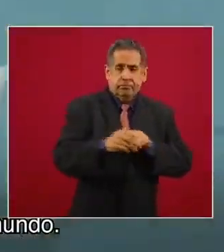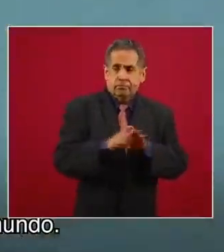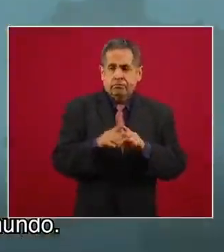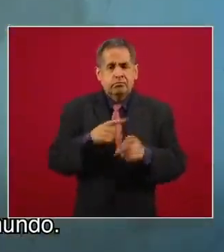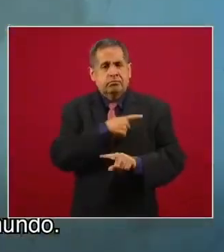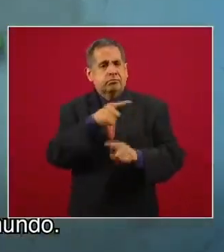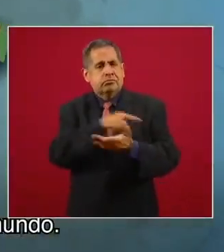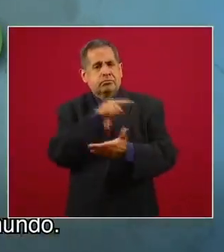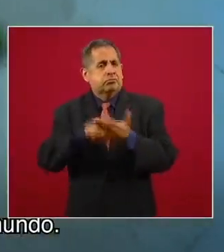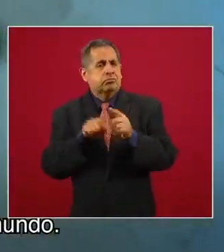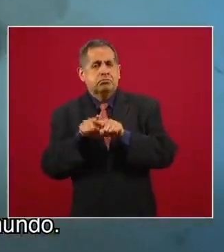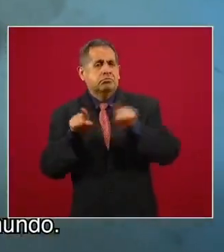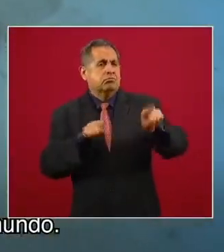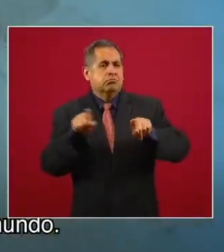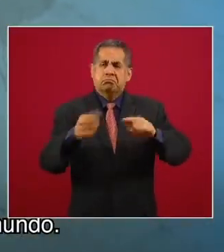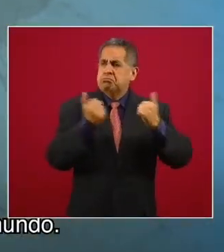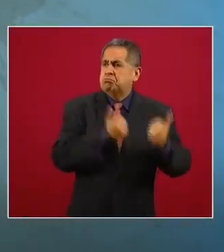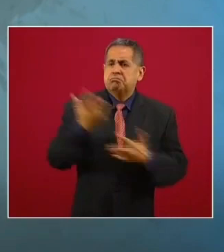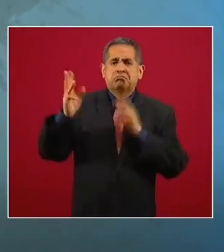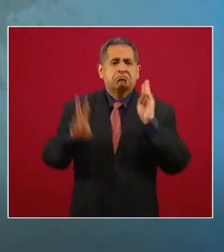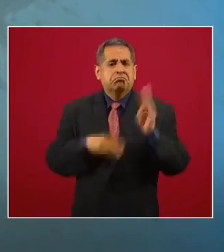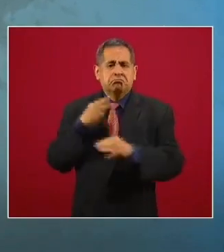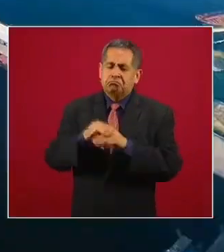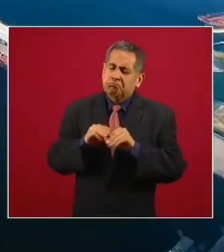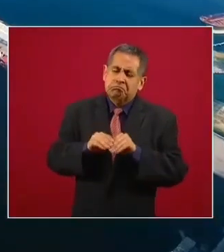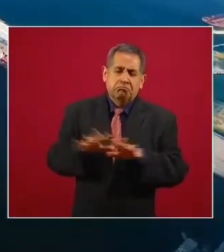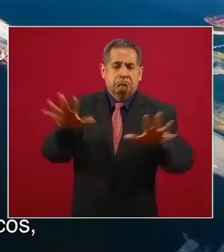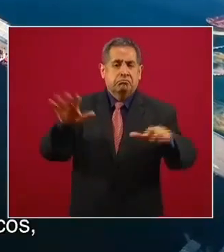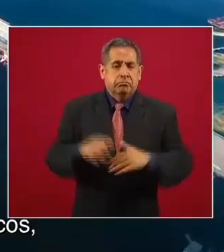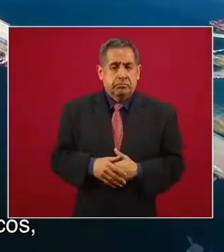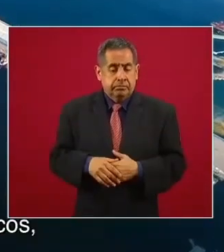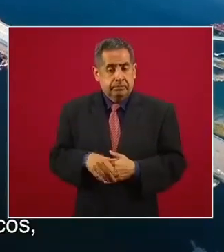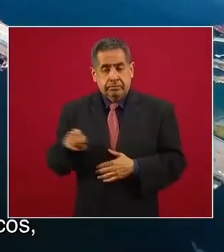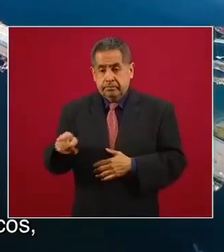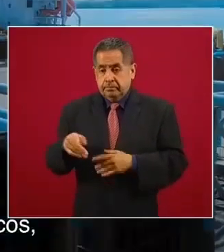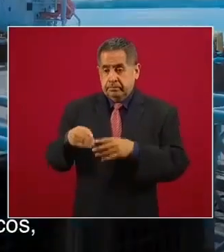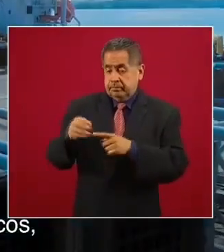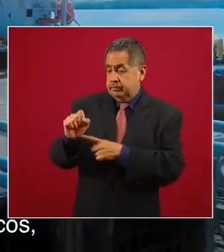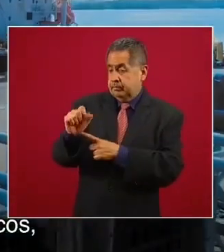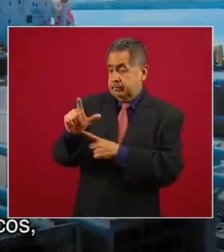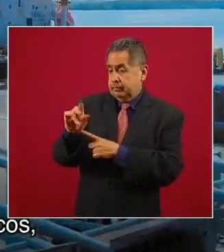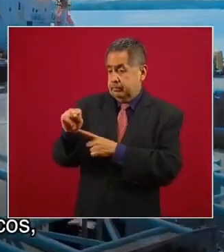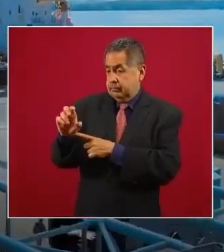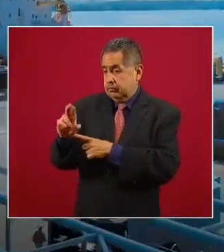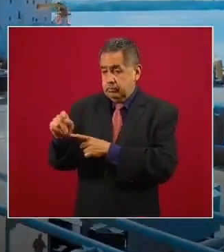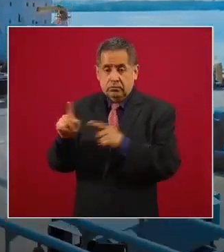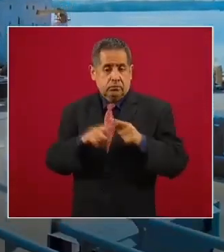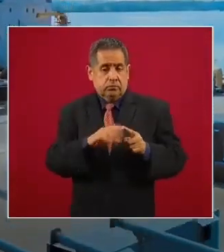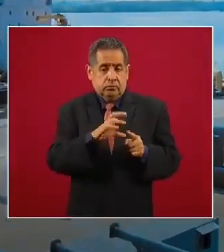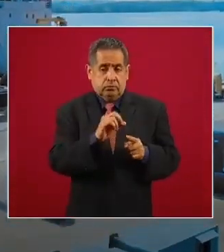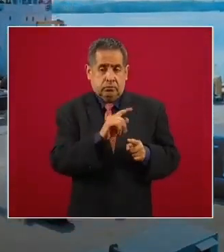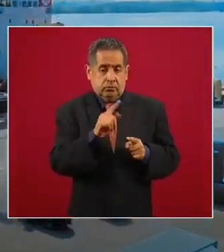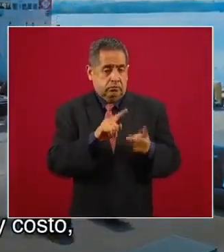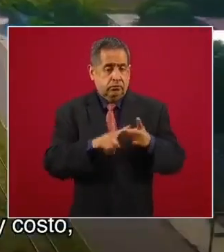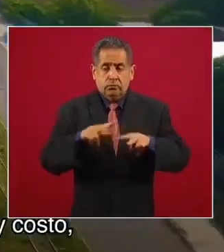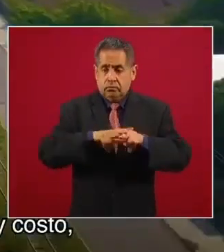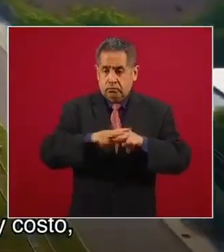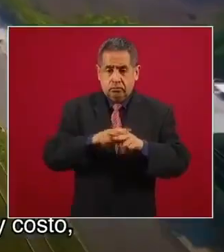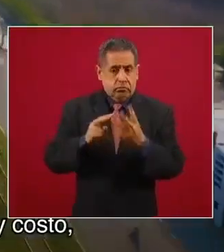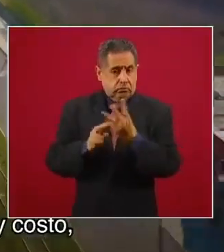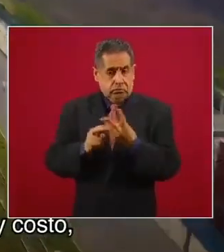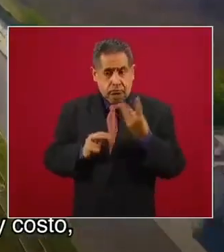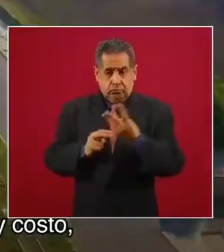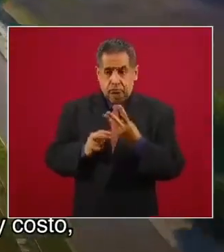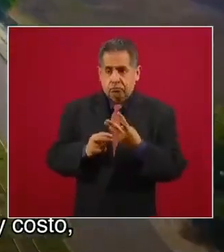otras regiones del país y del mundo. La modernización e interconexión de los puertos de Salina Cruz y Coatzacoalcos y el ferrocarril del Istmo ofrecerá